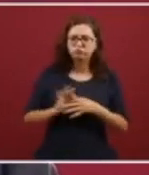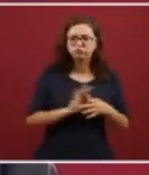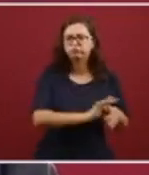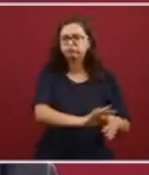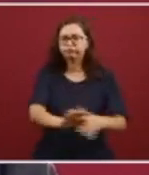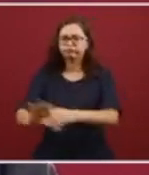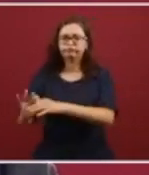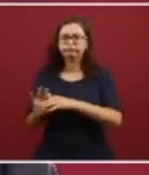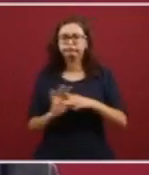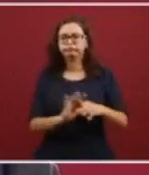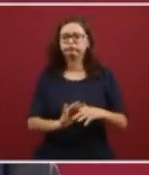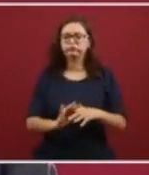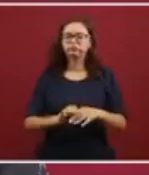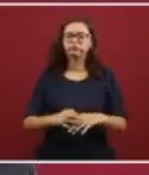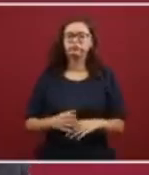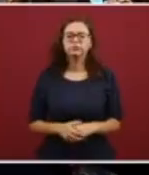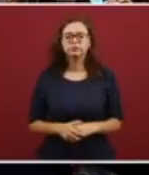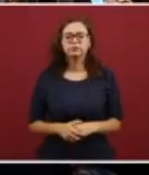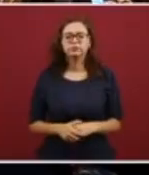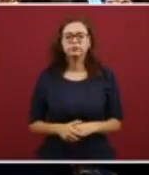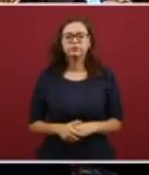universal.